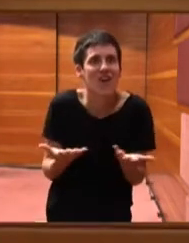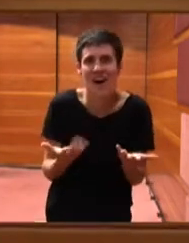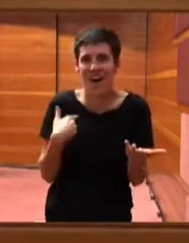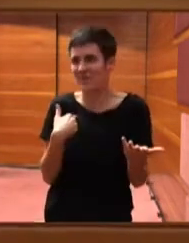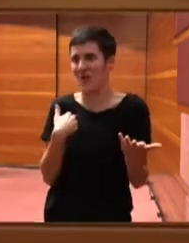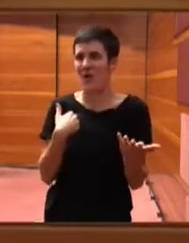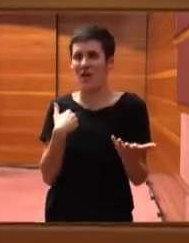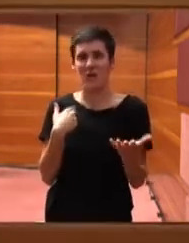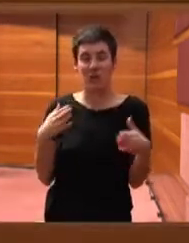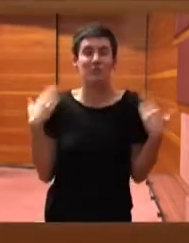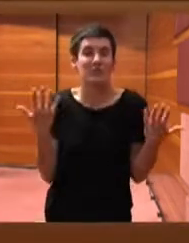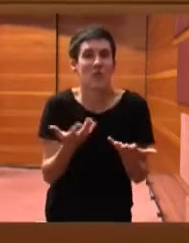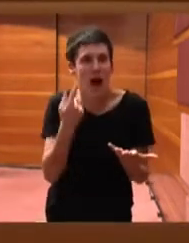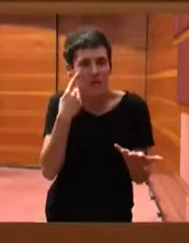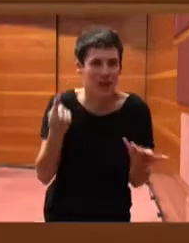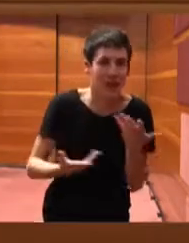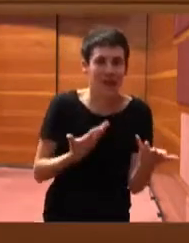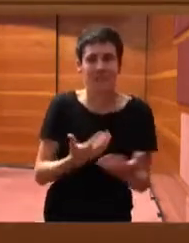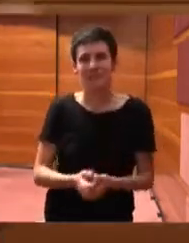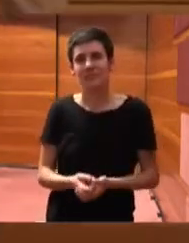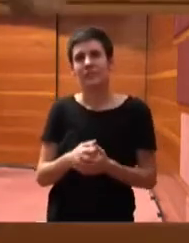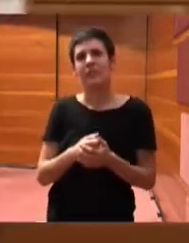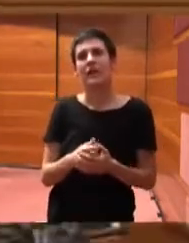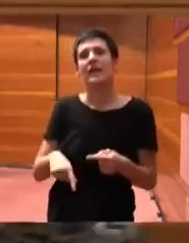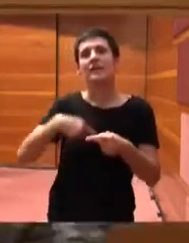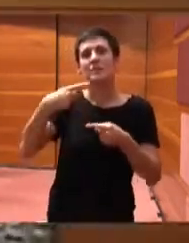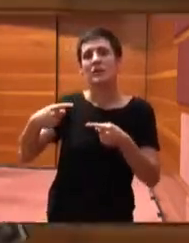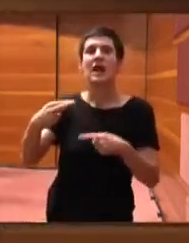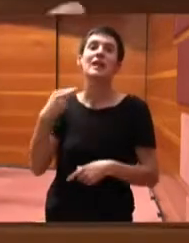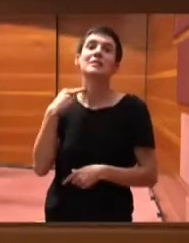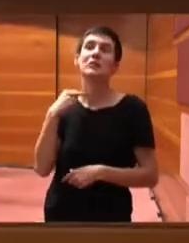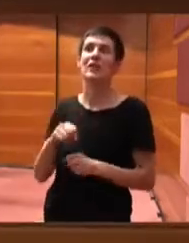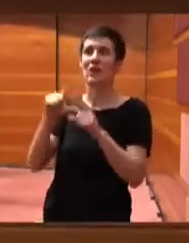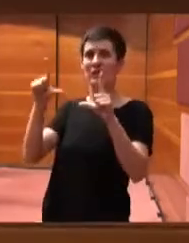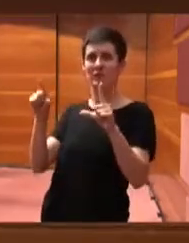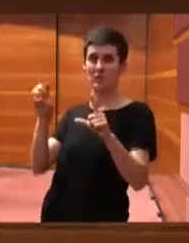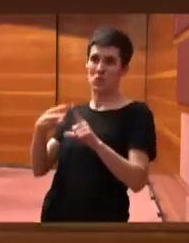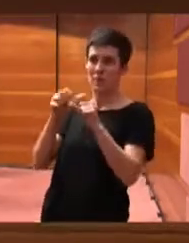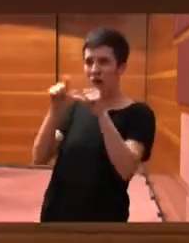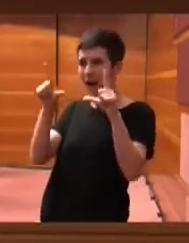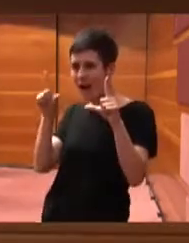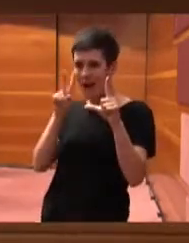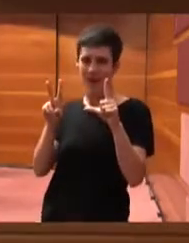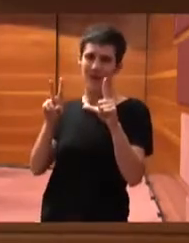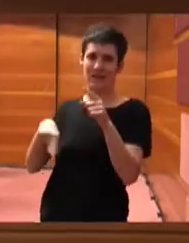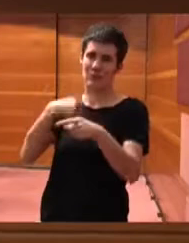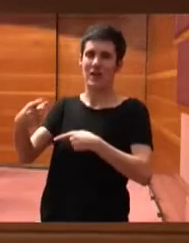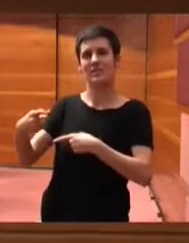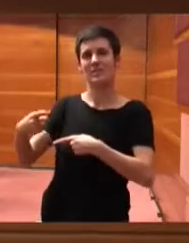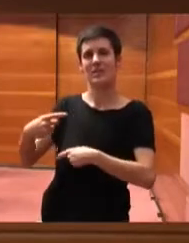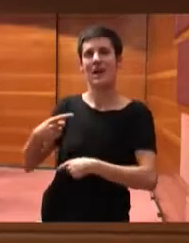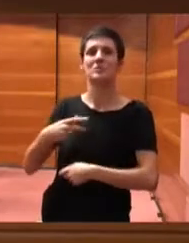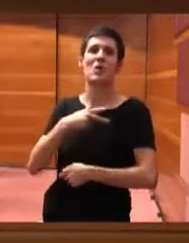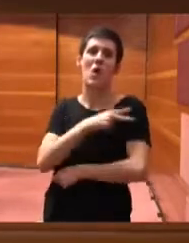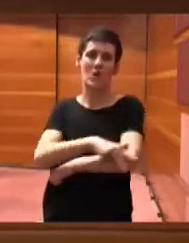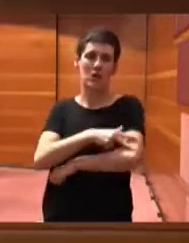¿con qué me van a sorprender? Y luego ya entramos en la de la Diputación. Y luego ya, si eso, vamos a la del Gobierno Vasco y